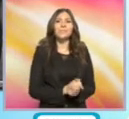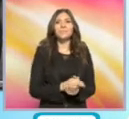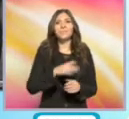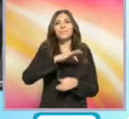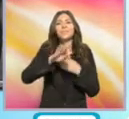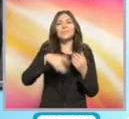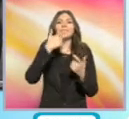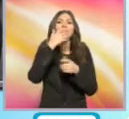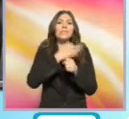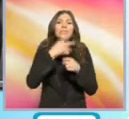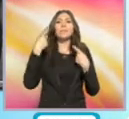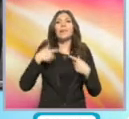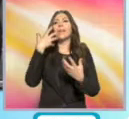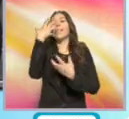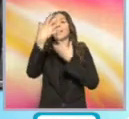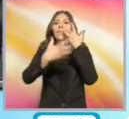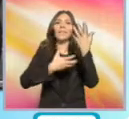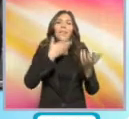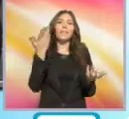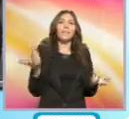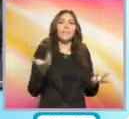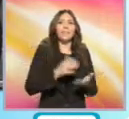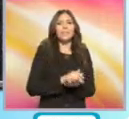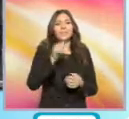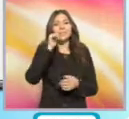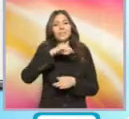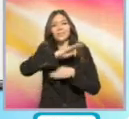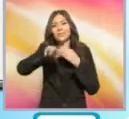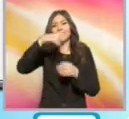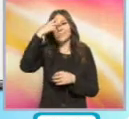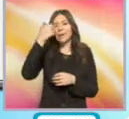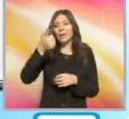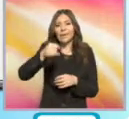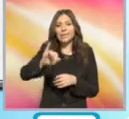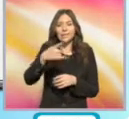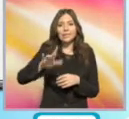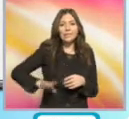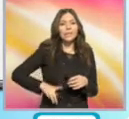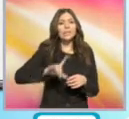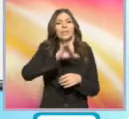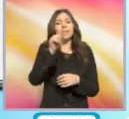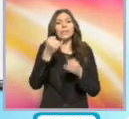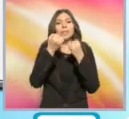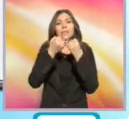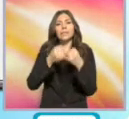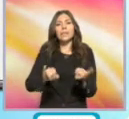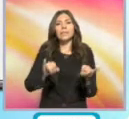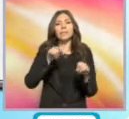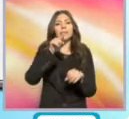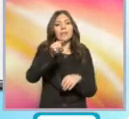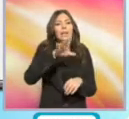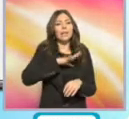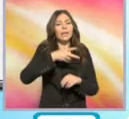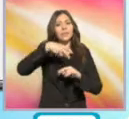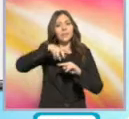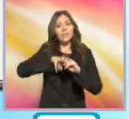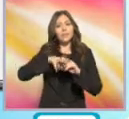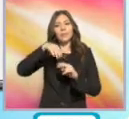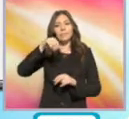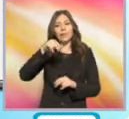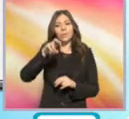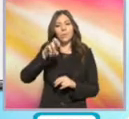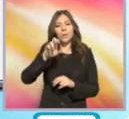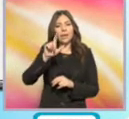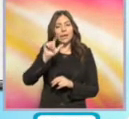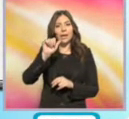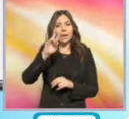sea, entonces, bueno, gritaban eso y pues somos muy curiosos los mexicanos. Entonces, bueno, se inaugura ahí estaba Manuel Ávila Camacho, que es quien pone la primera piedra